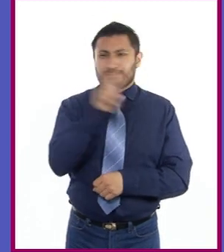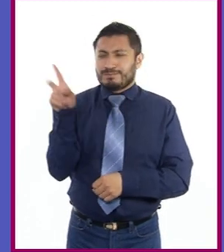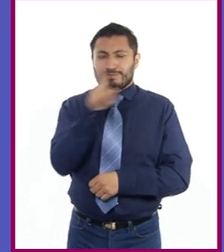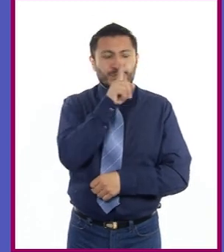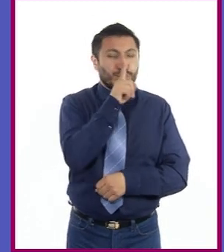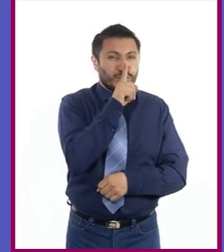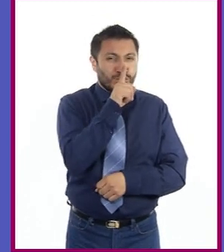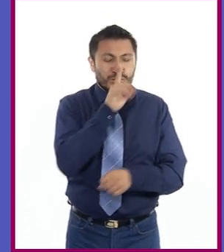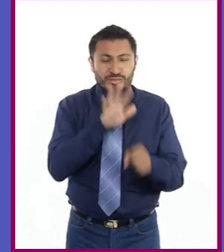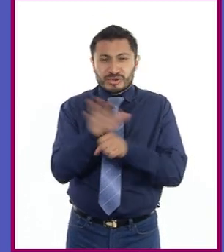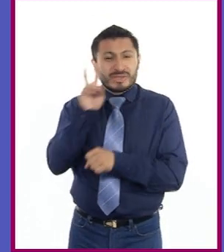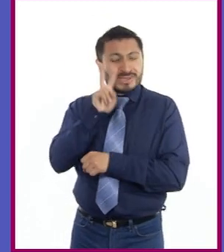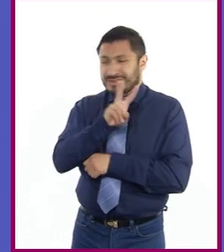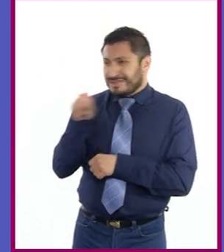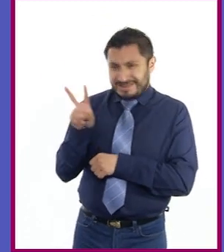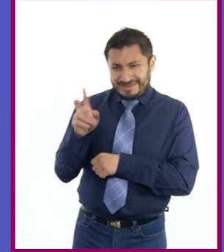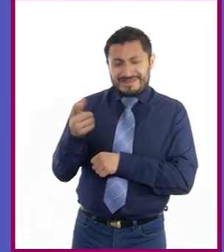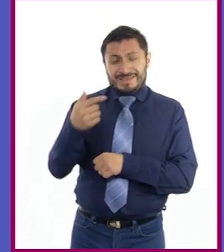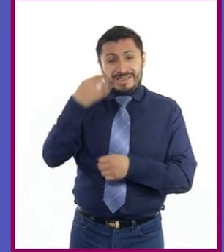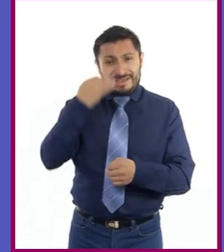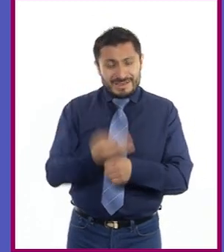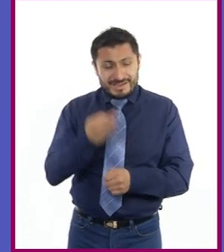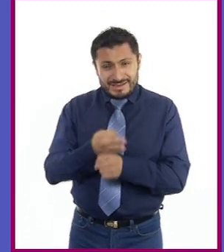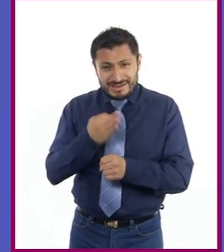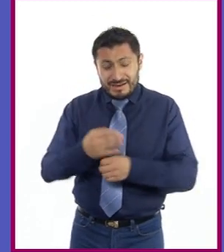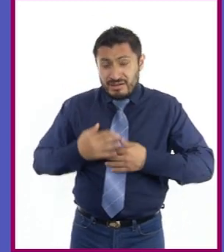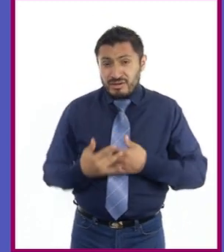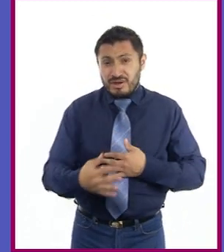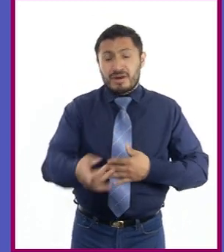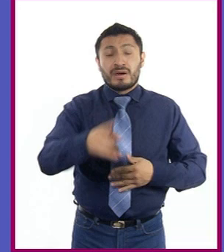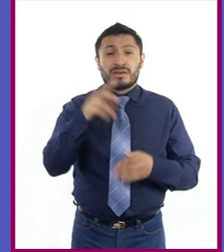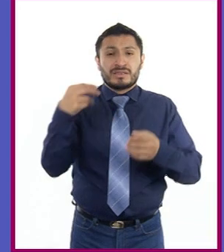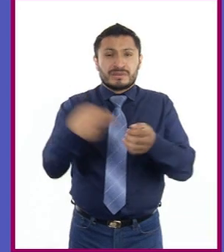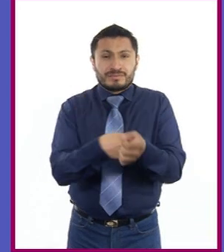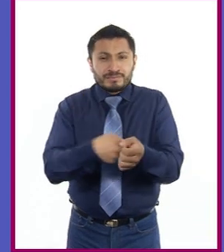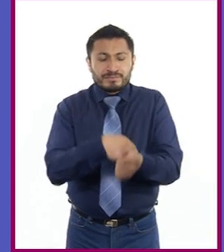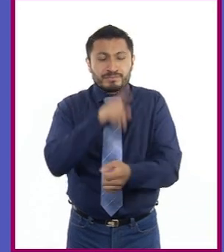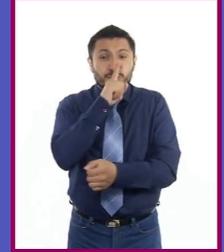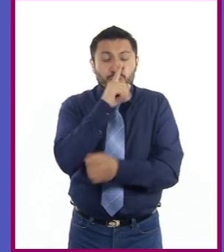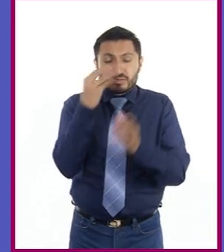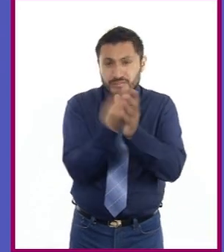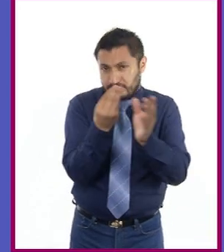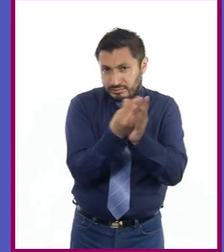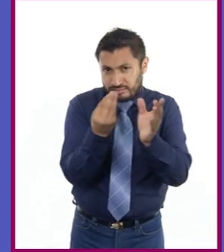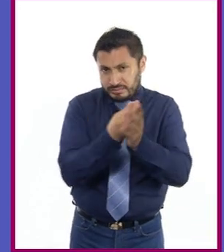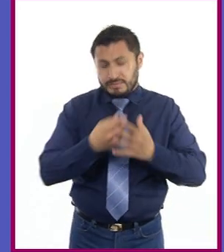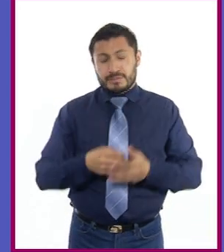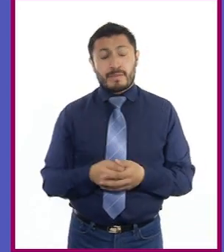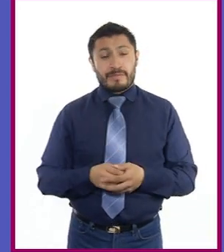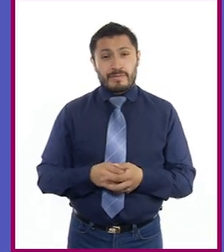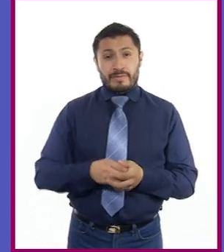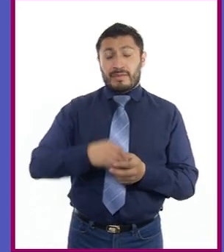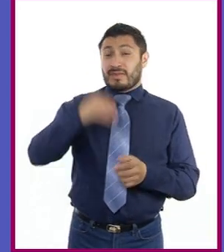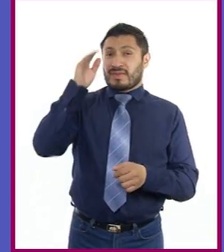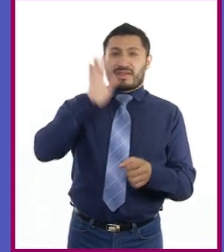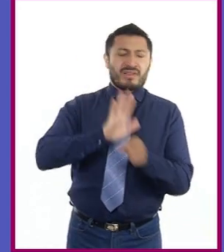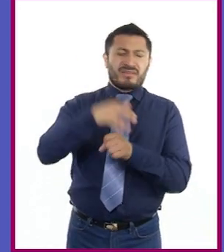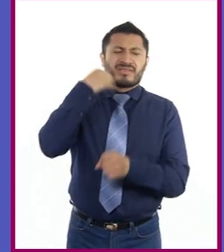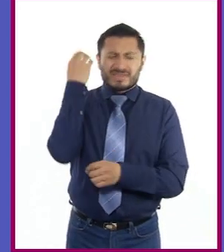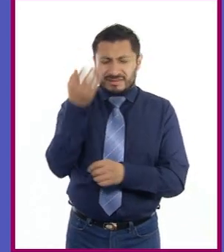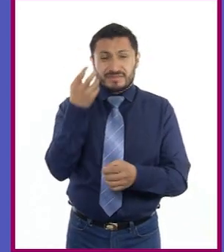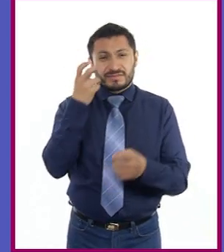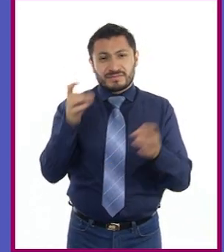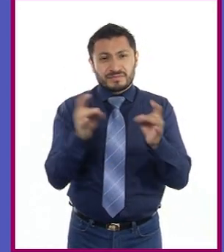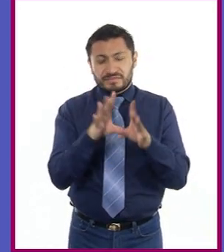que visteis, de hoy en adelante lo ocultéis con el mayor sigilo. Y sea cual fuere el suceso de